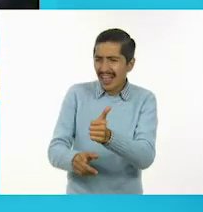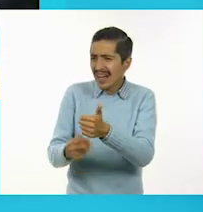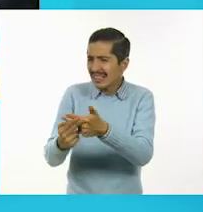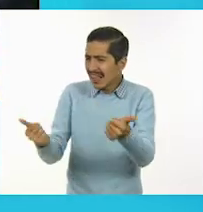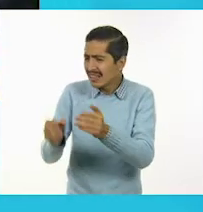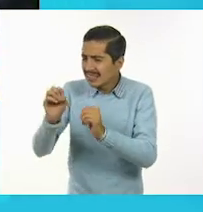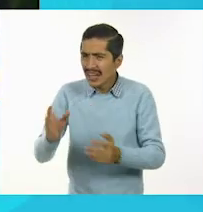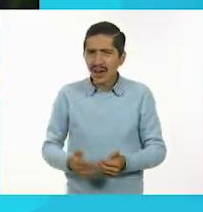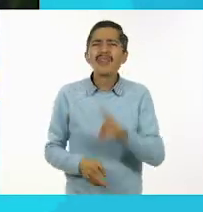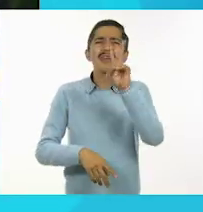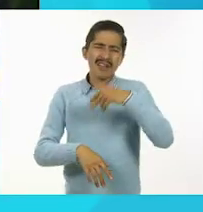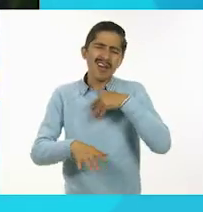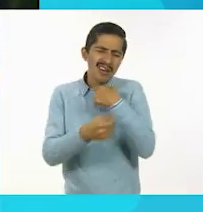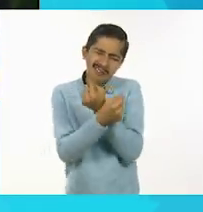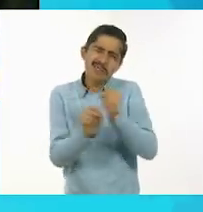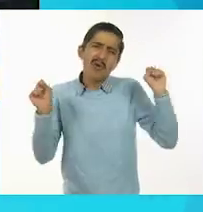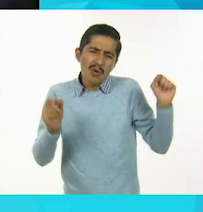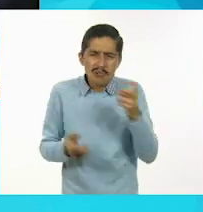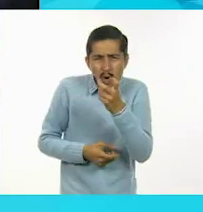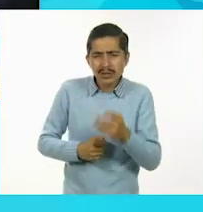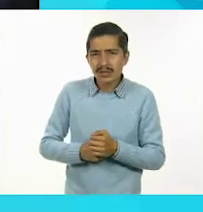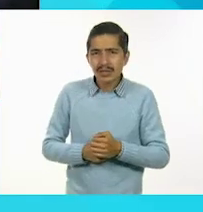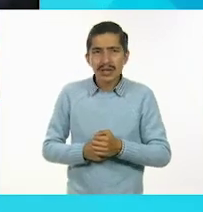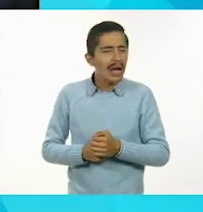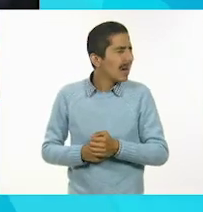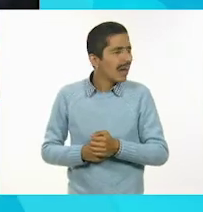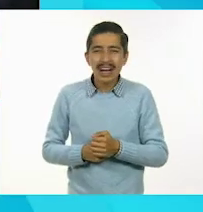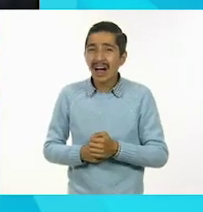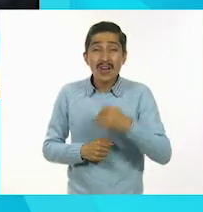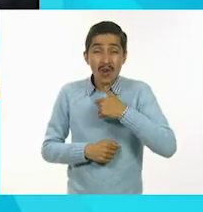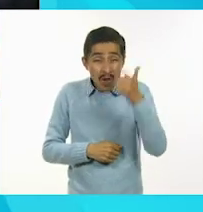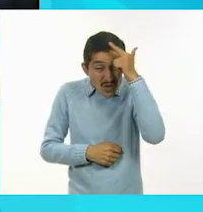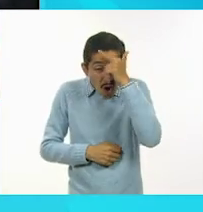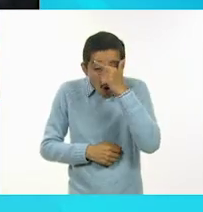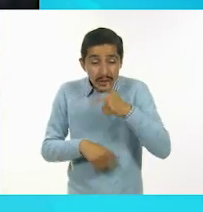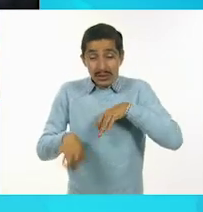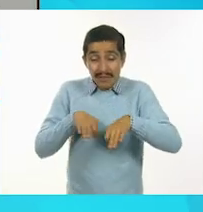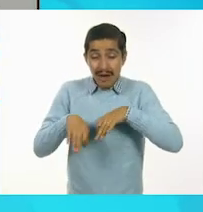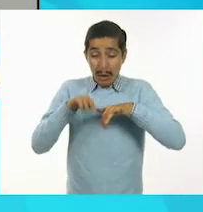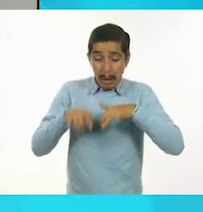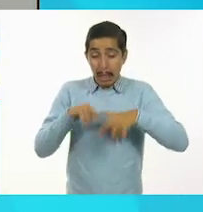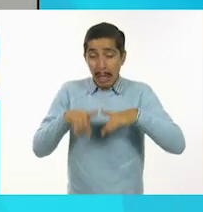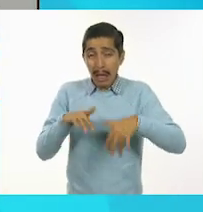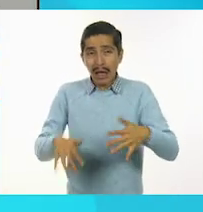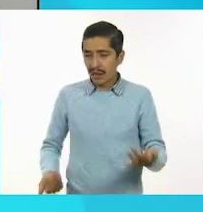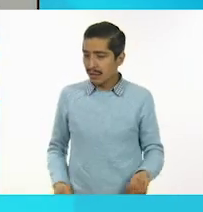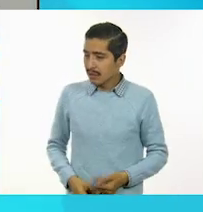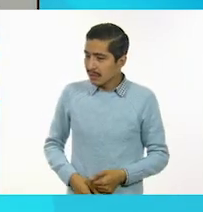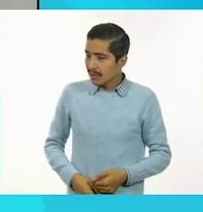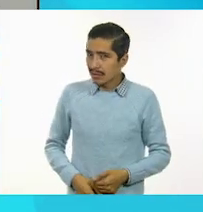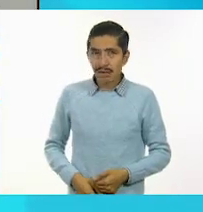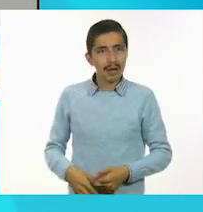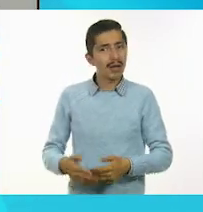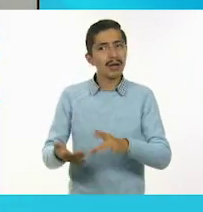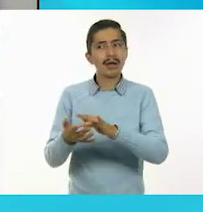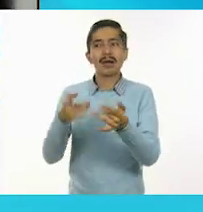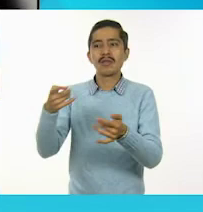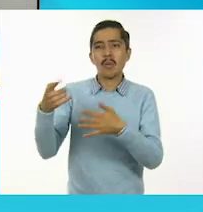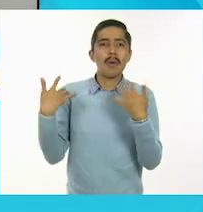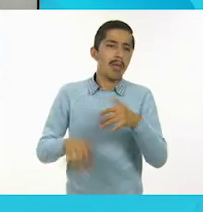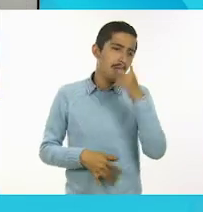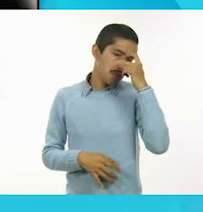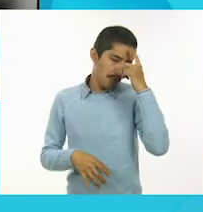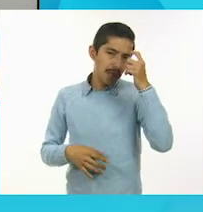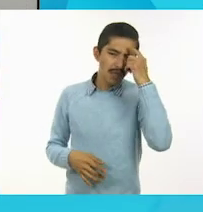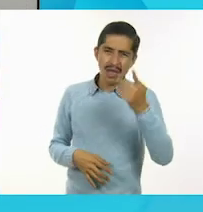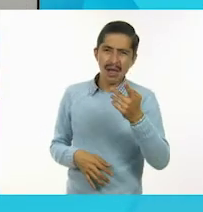aburro fácilmente, Lucy. ¡Ay, arruinaste toda una noche de trabajo! ¡Gracias! ¡Eres un genio!